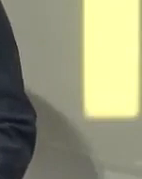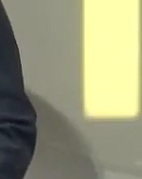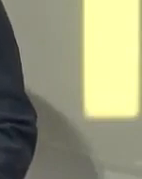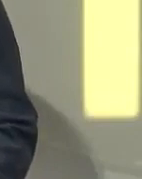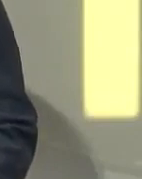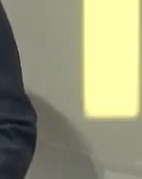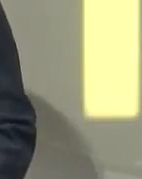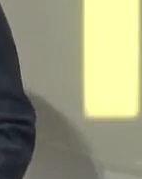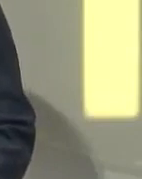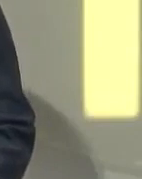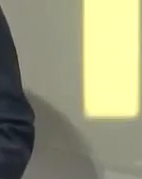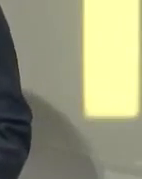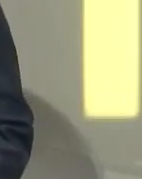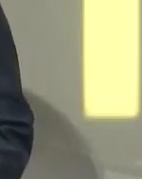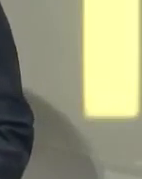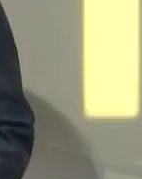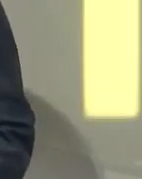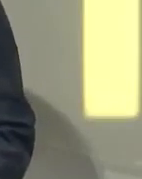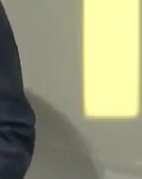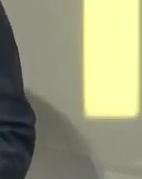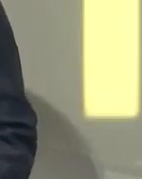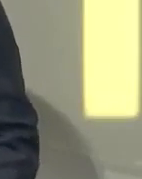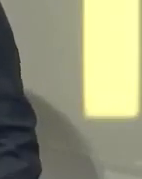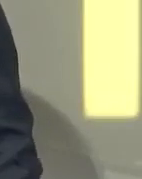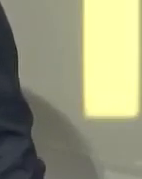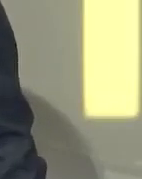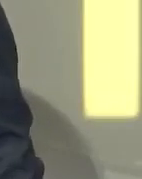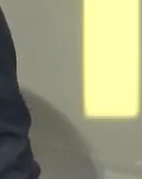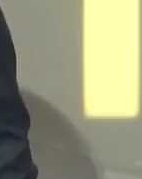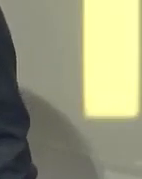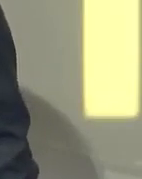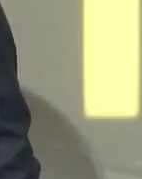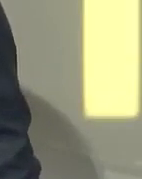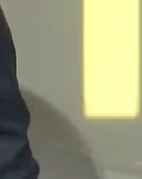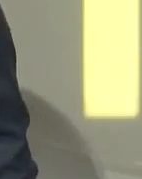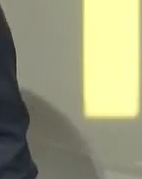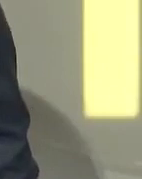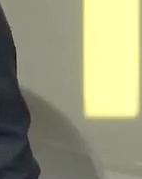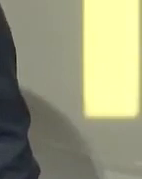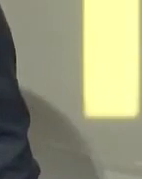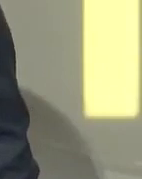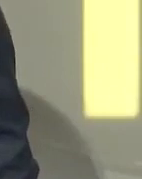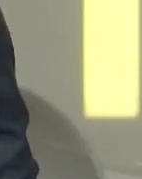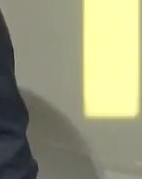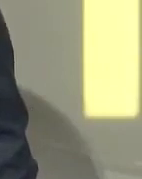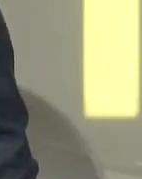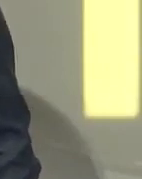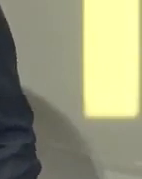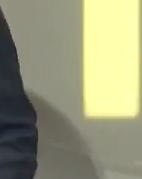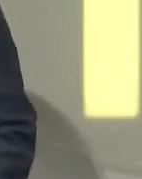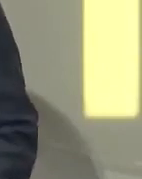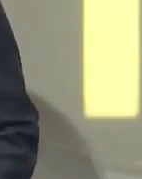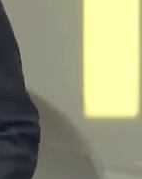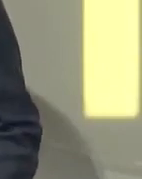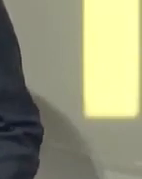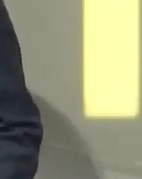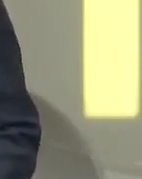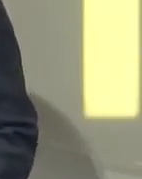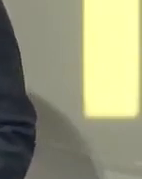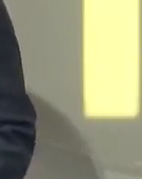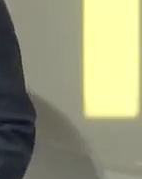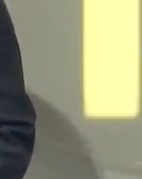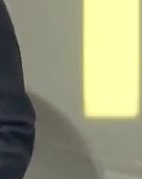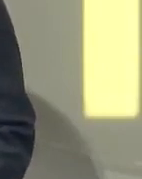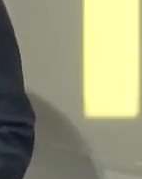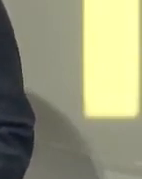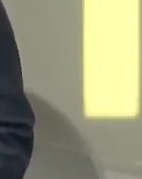que contribuirá a las mejoras de los procesos de exportación en el país, y también hizo un llamado a la reflexión para los